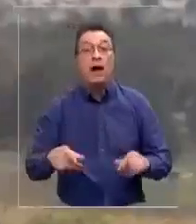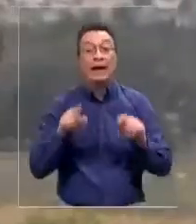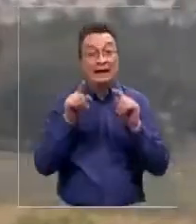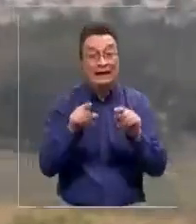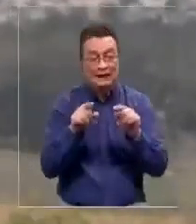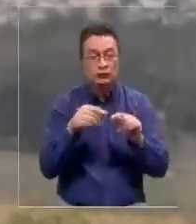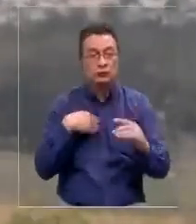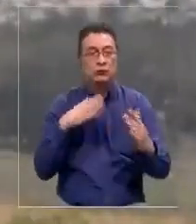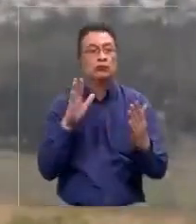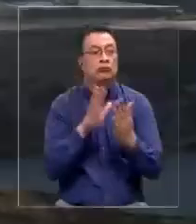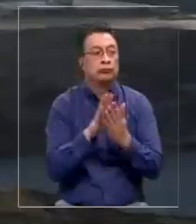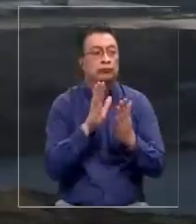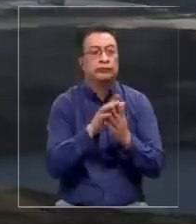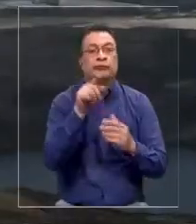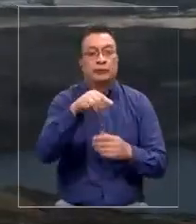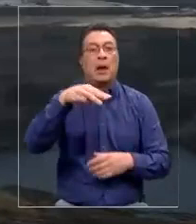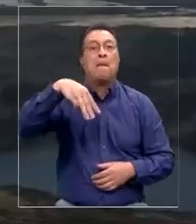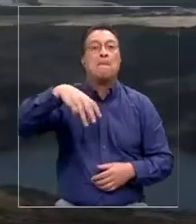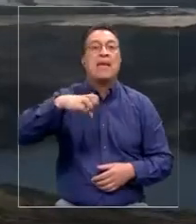nos enfrentamos con los metales.